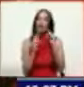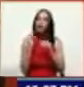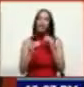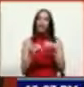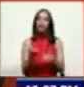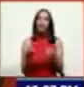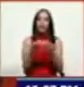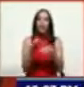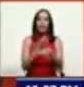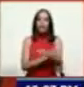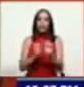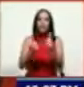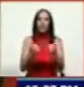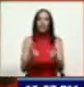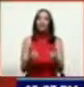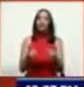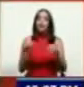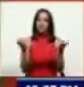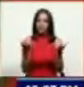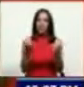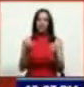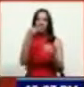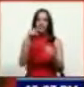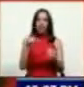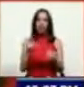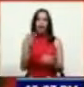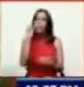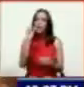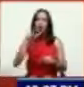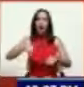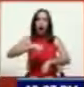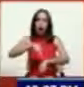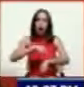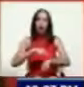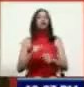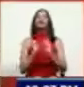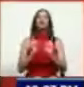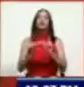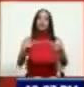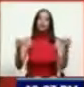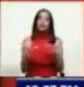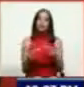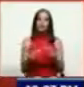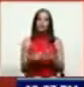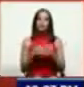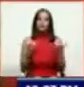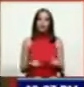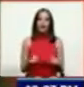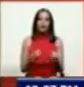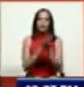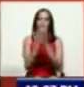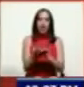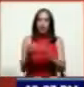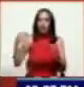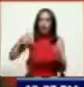y no puede ser que a pocas horas de que en algunos espacios ya laborales se están pagando los aguinaldos, esto no le alcance al